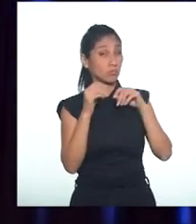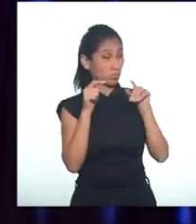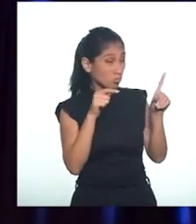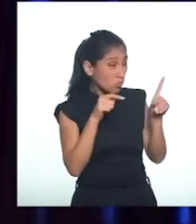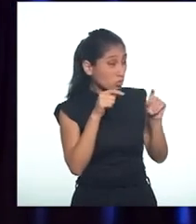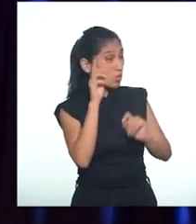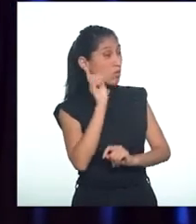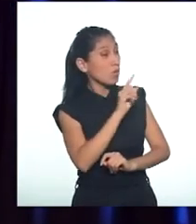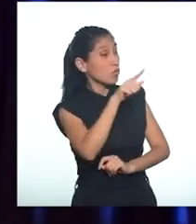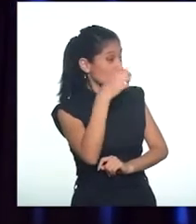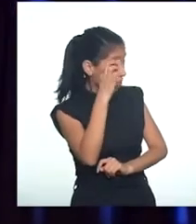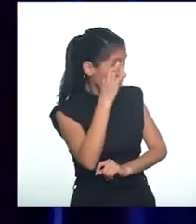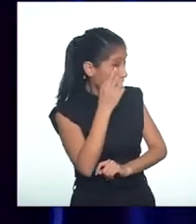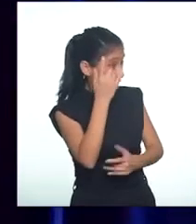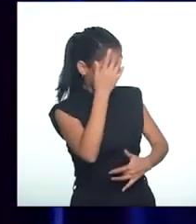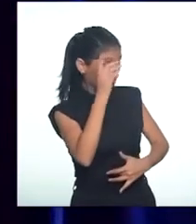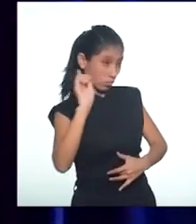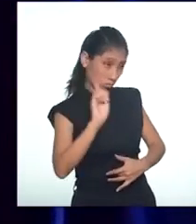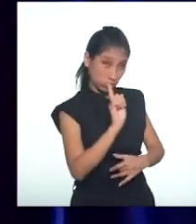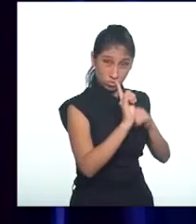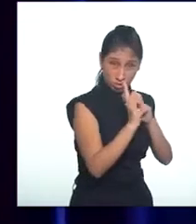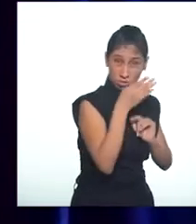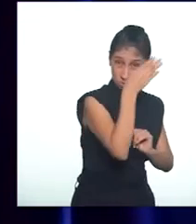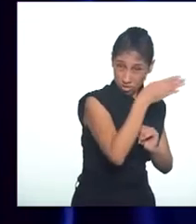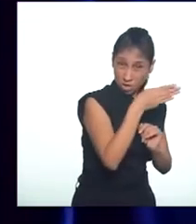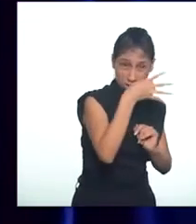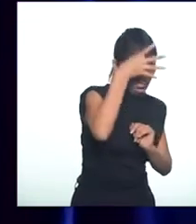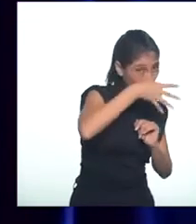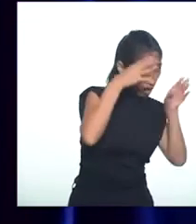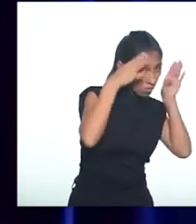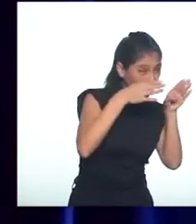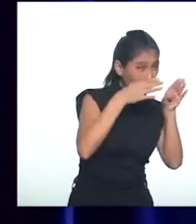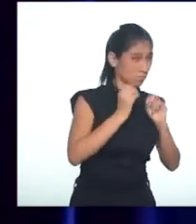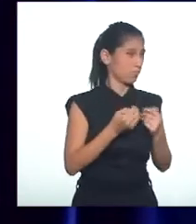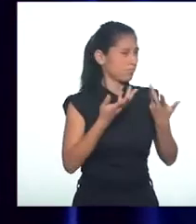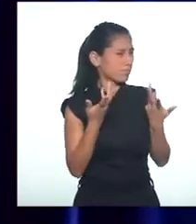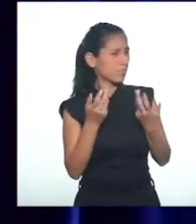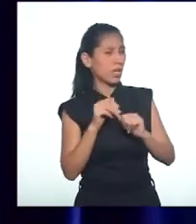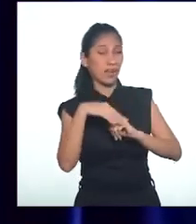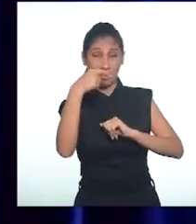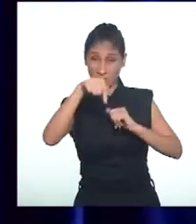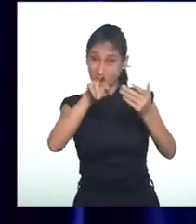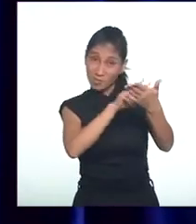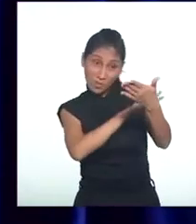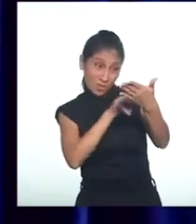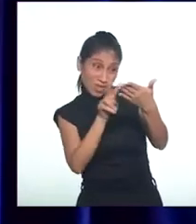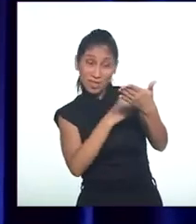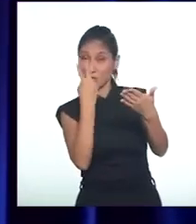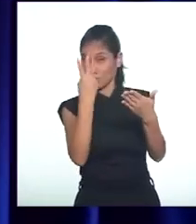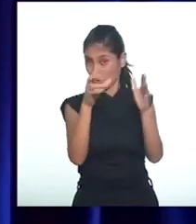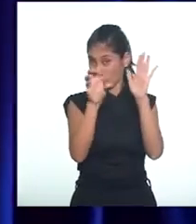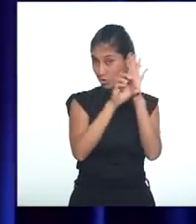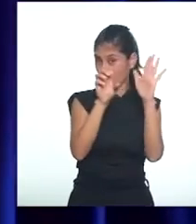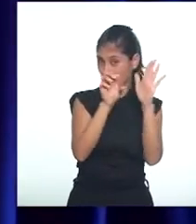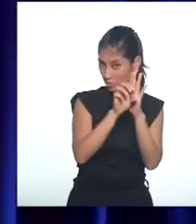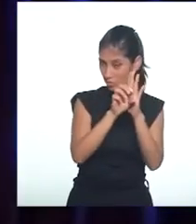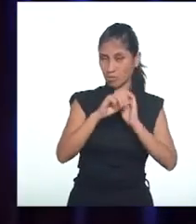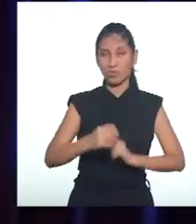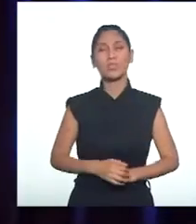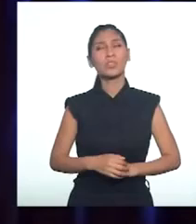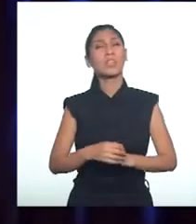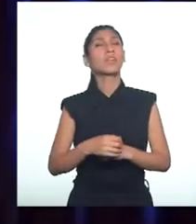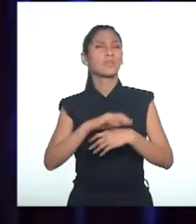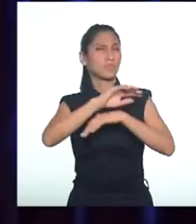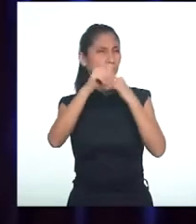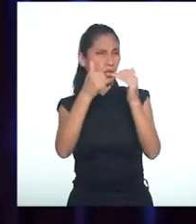hombre? Lo que hemos leído son solo 2 capítulos de los 7 que hay en total.